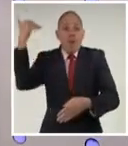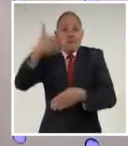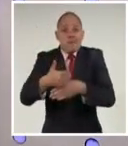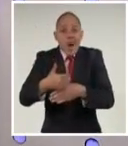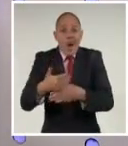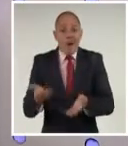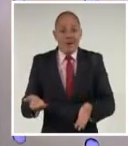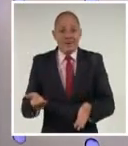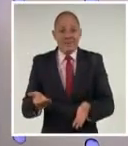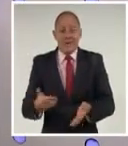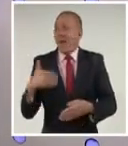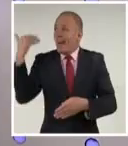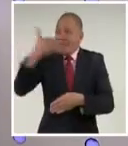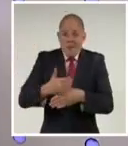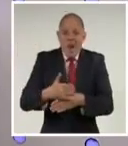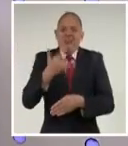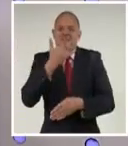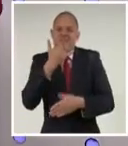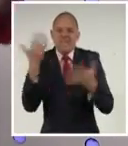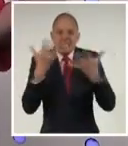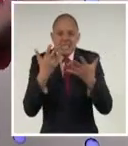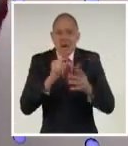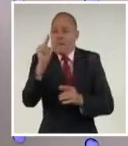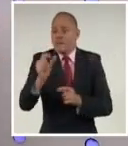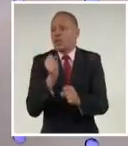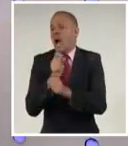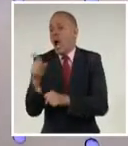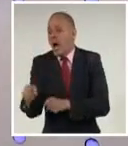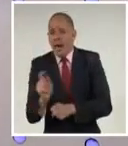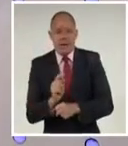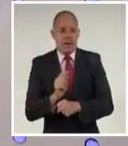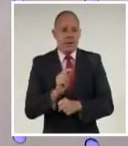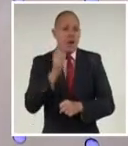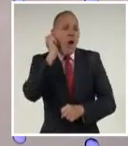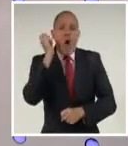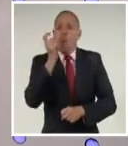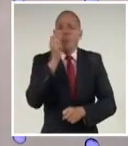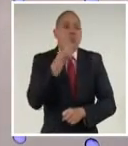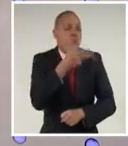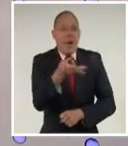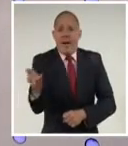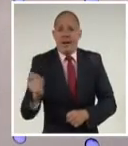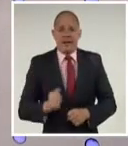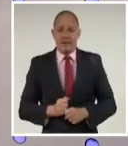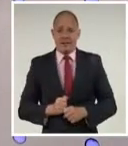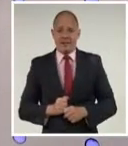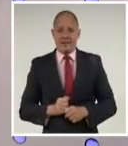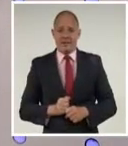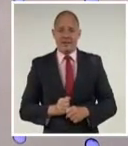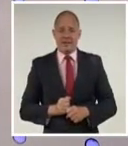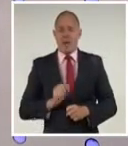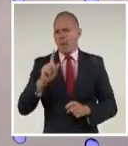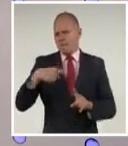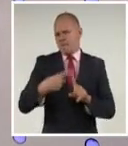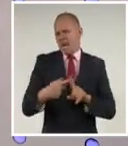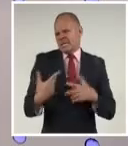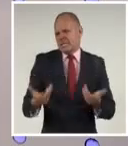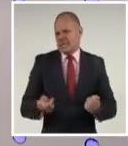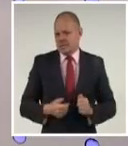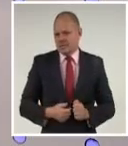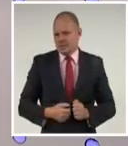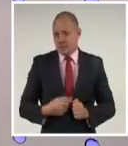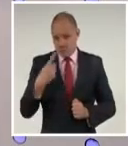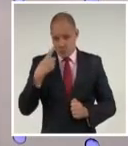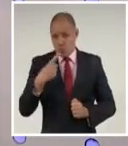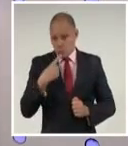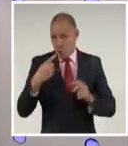el trabajador o la trabajadora que toda su vida vivió peor por las sanciones. Y no puedo dejar de mencionarlo, y no por repetirse